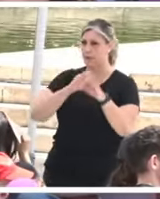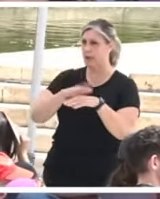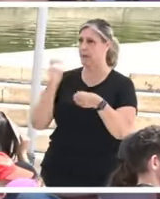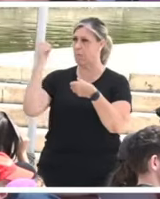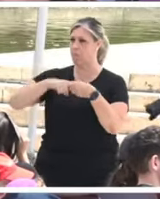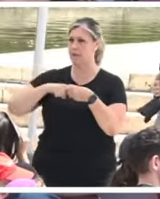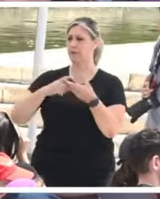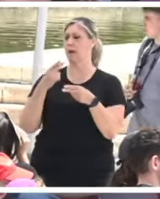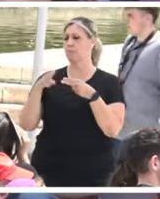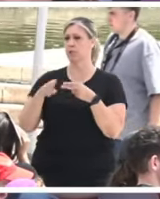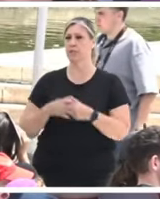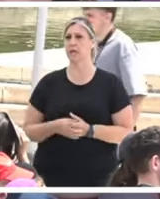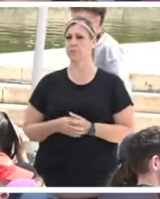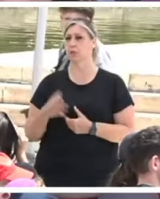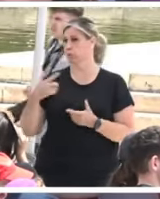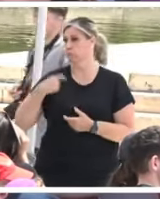participar en política.